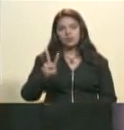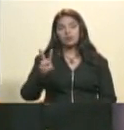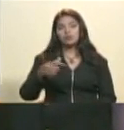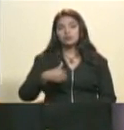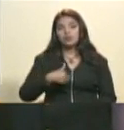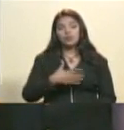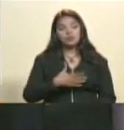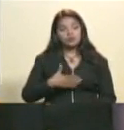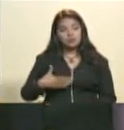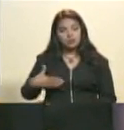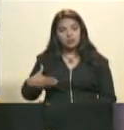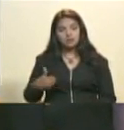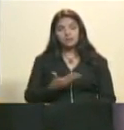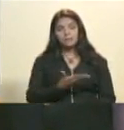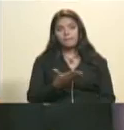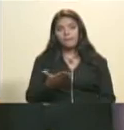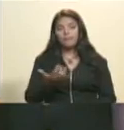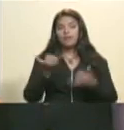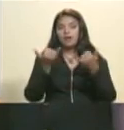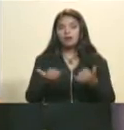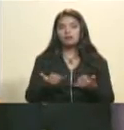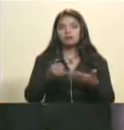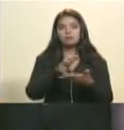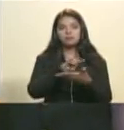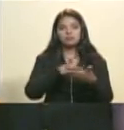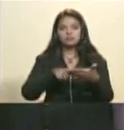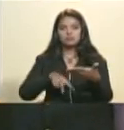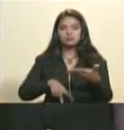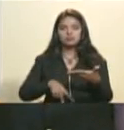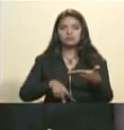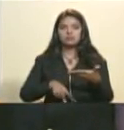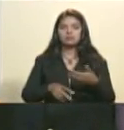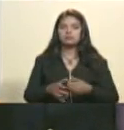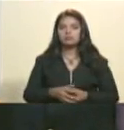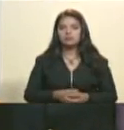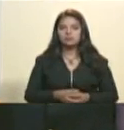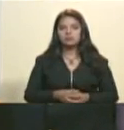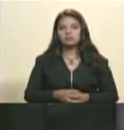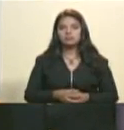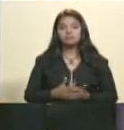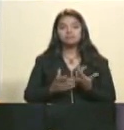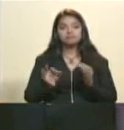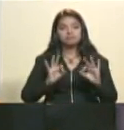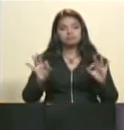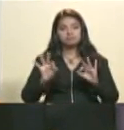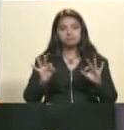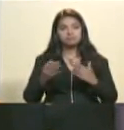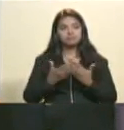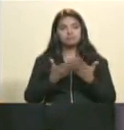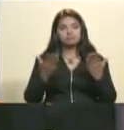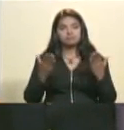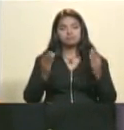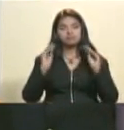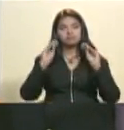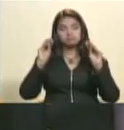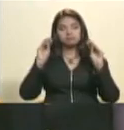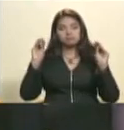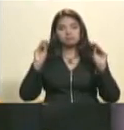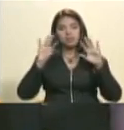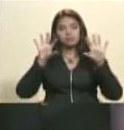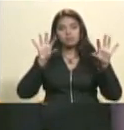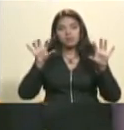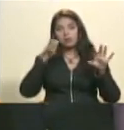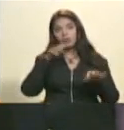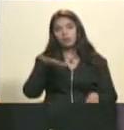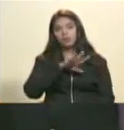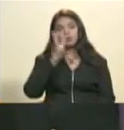quiero a continuación leer un comunicado que hemos preparado a la comunidad internacional y a todo el pueblo